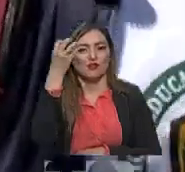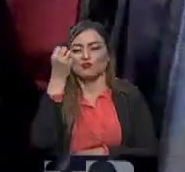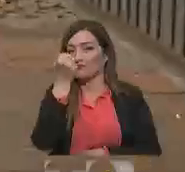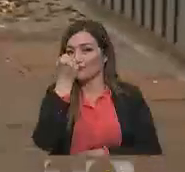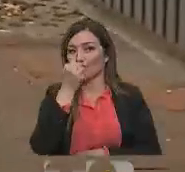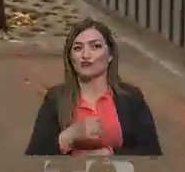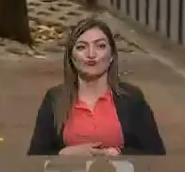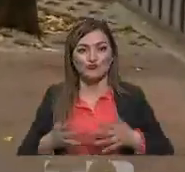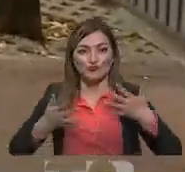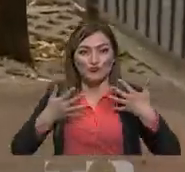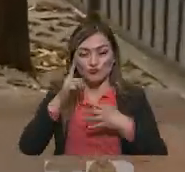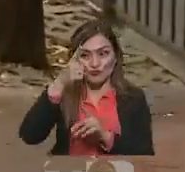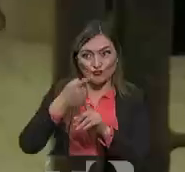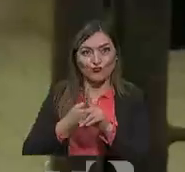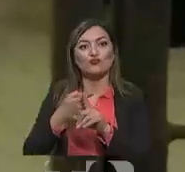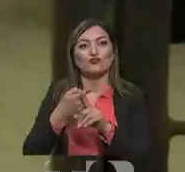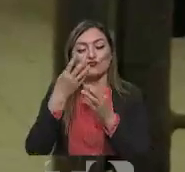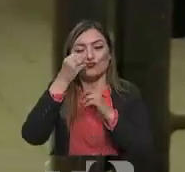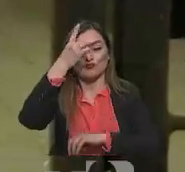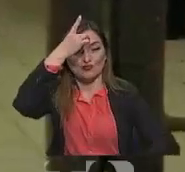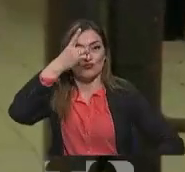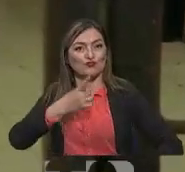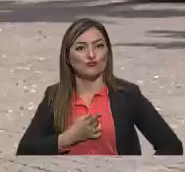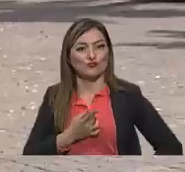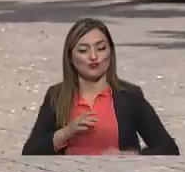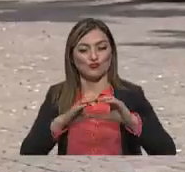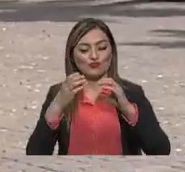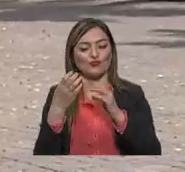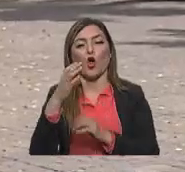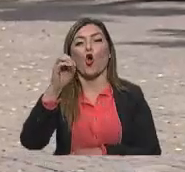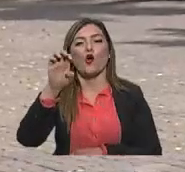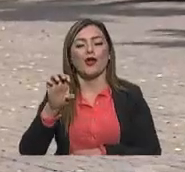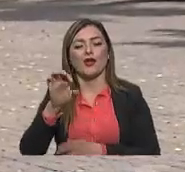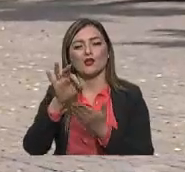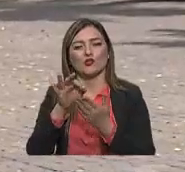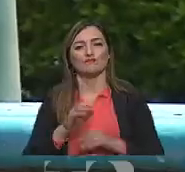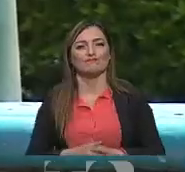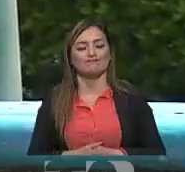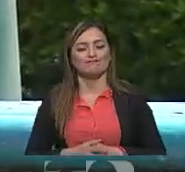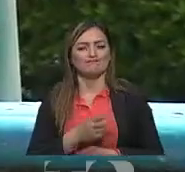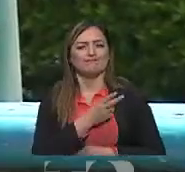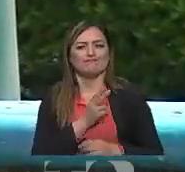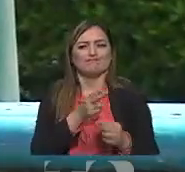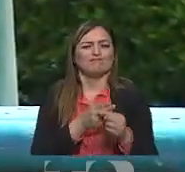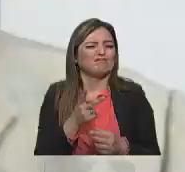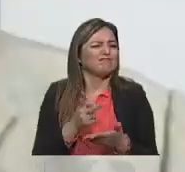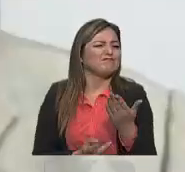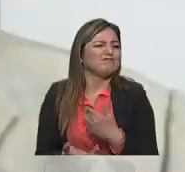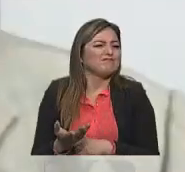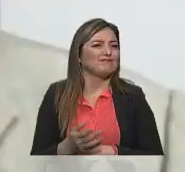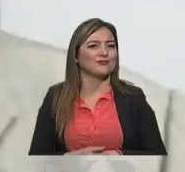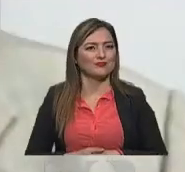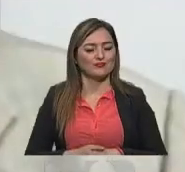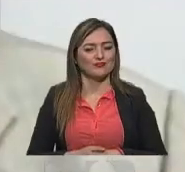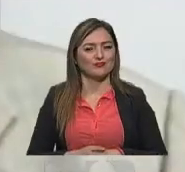En Guayaquil lo estarán por un mes según la última decisión del COE cantonal. ¿Pero qué pasa con la presencialidad en las universidades?